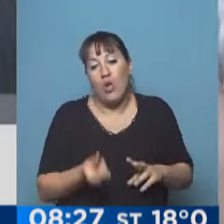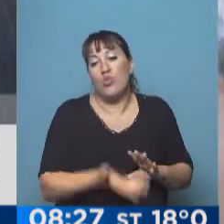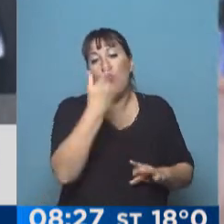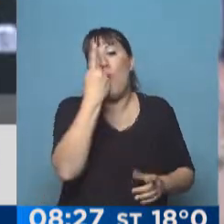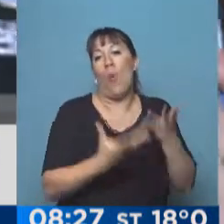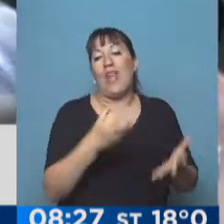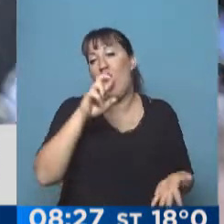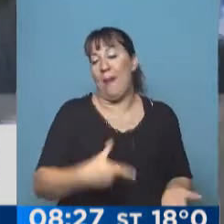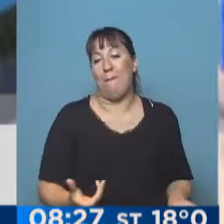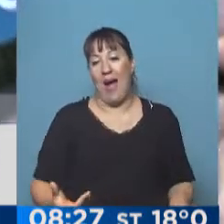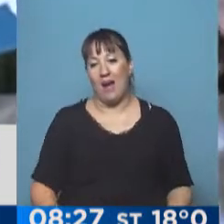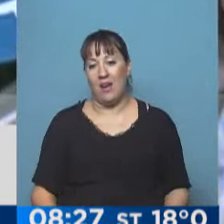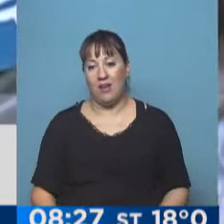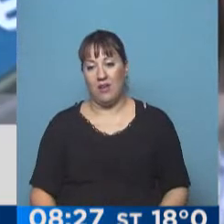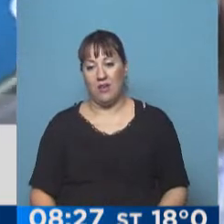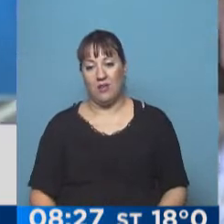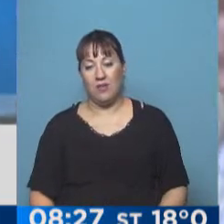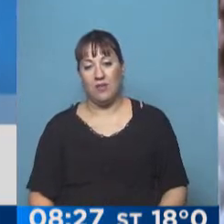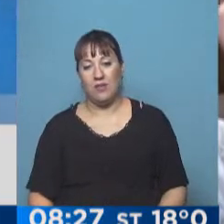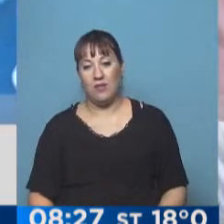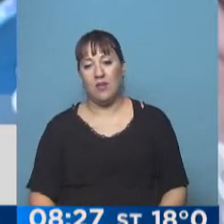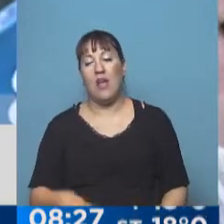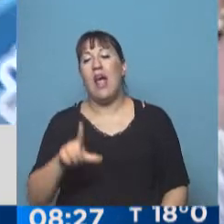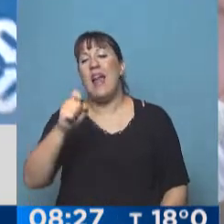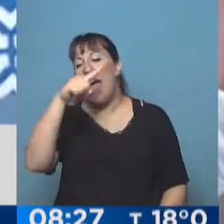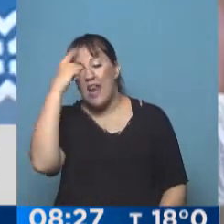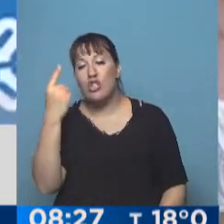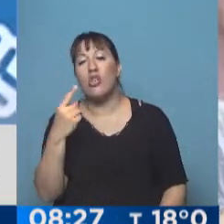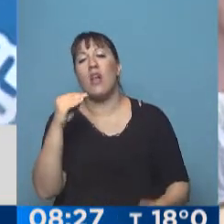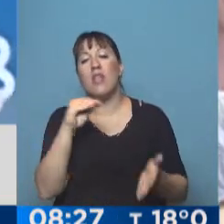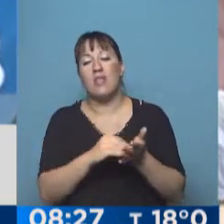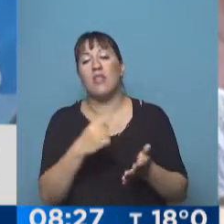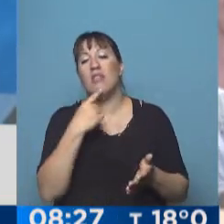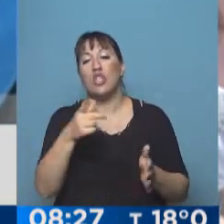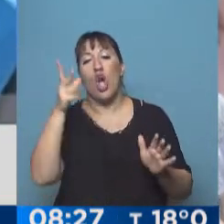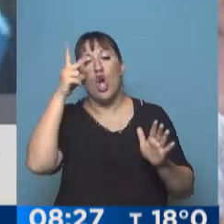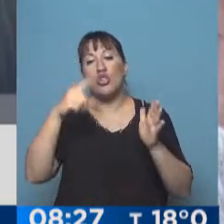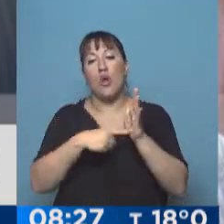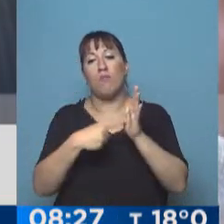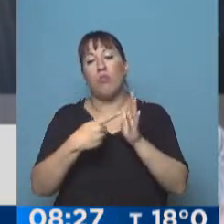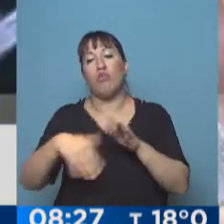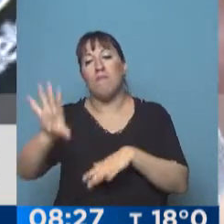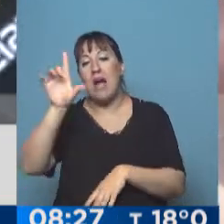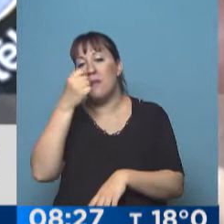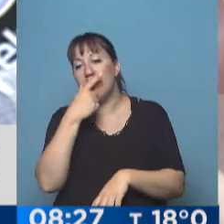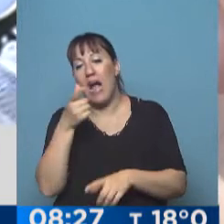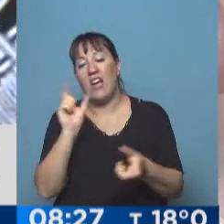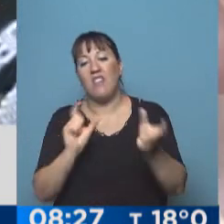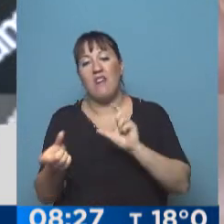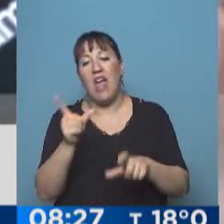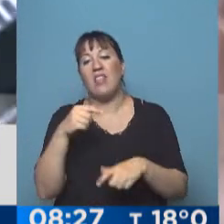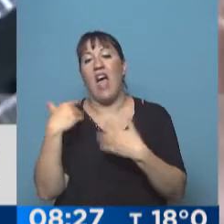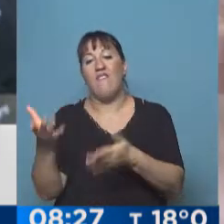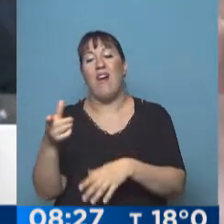hoy una encuesta de poliarquía que la nación pública dice que se consolida en 8 puntos la diferencia entre mauricio macri esté a favor